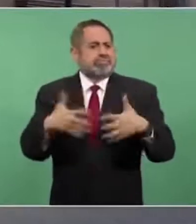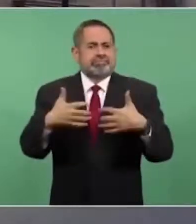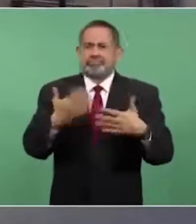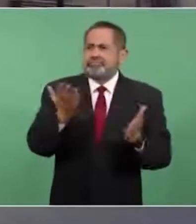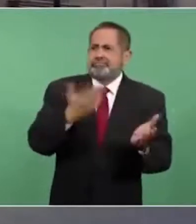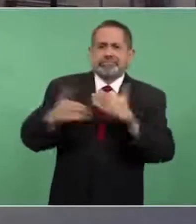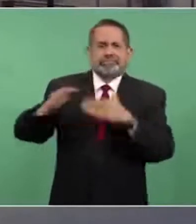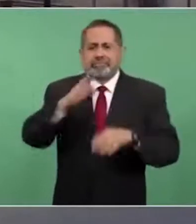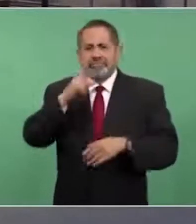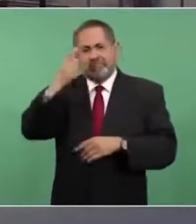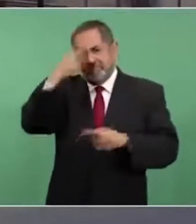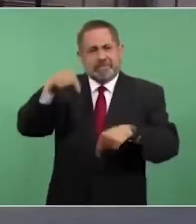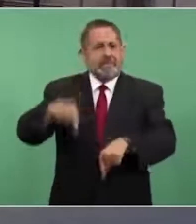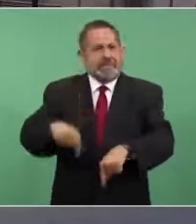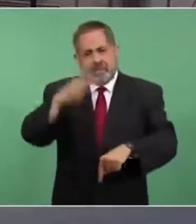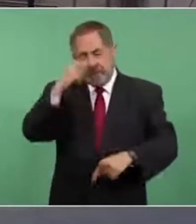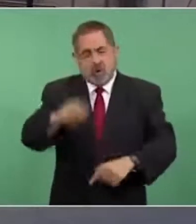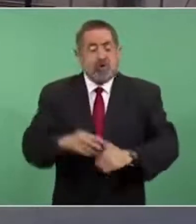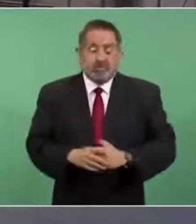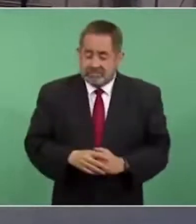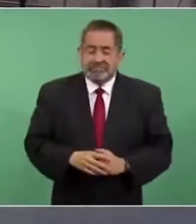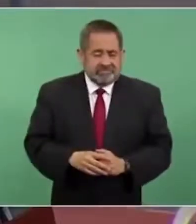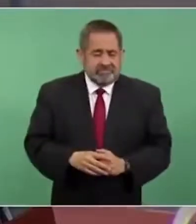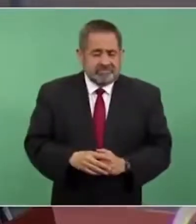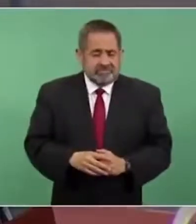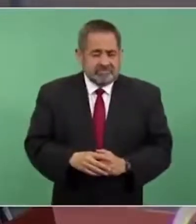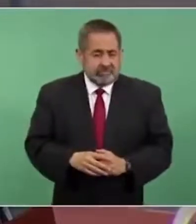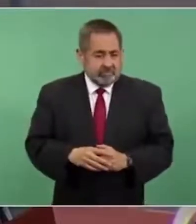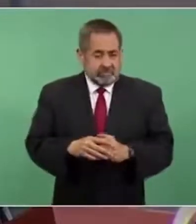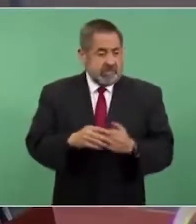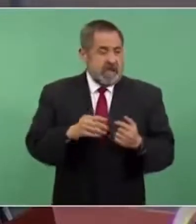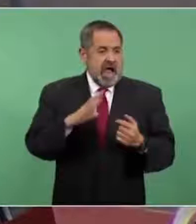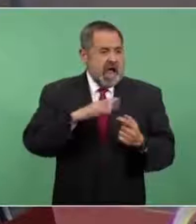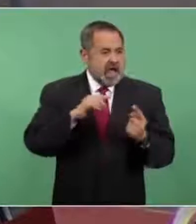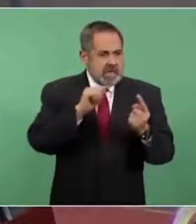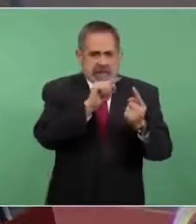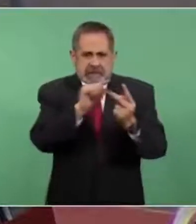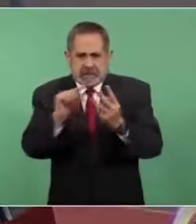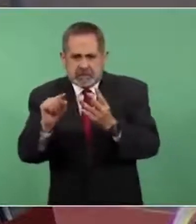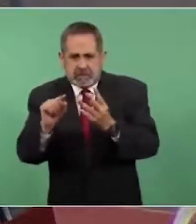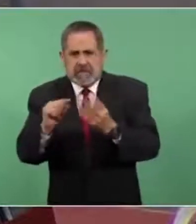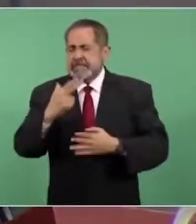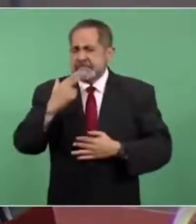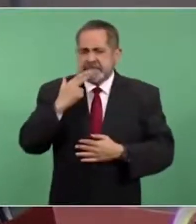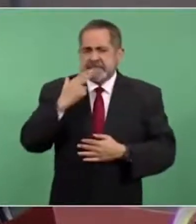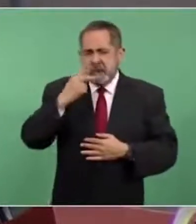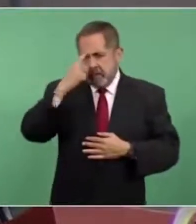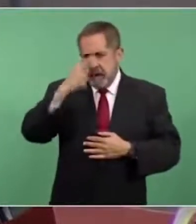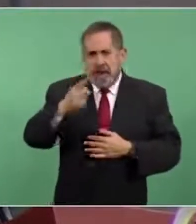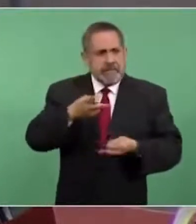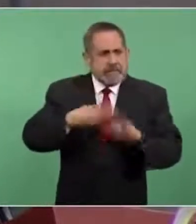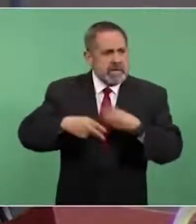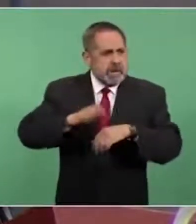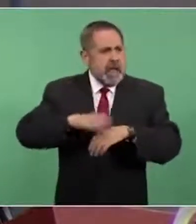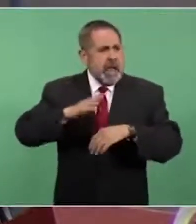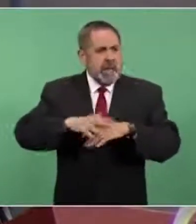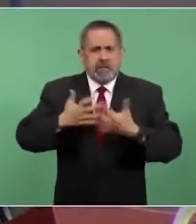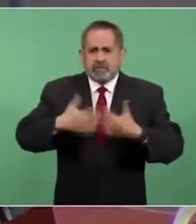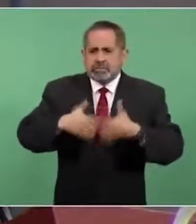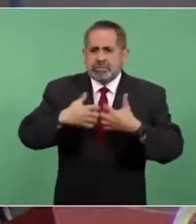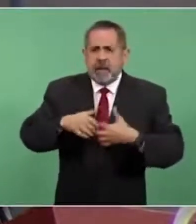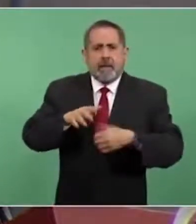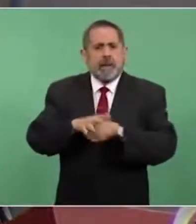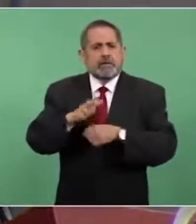país. Hay factores que ayudarán mucho a seguir produciendo